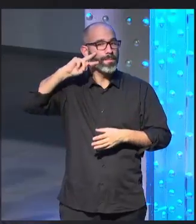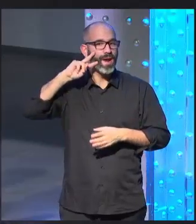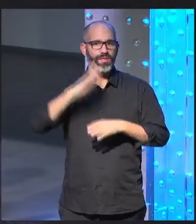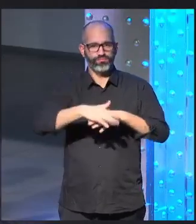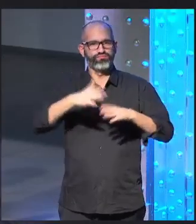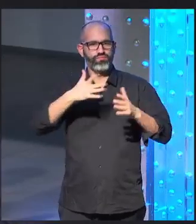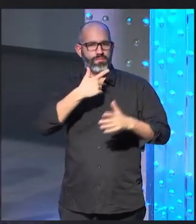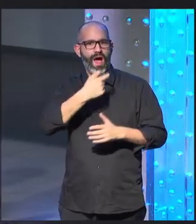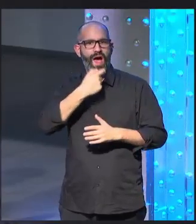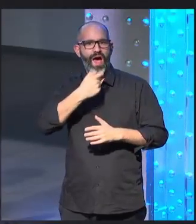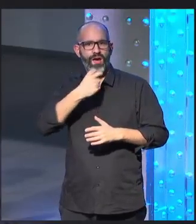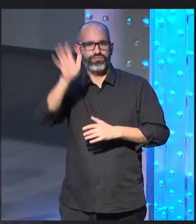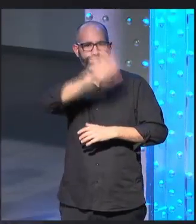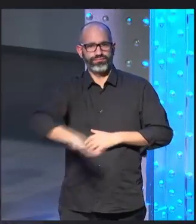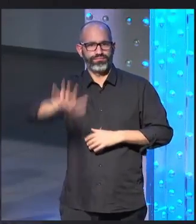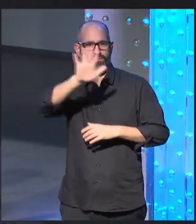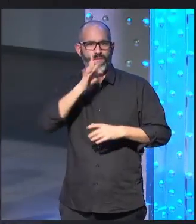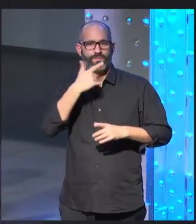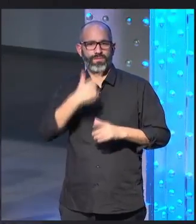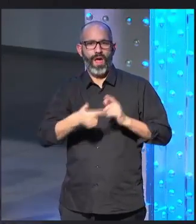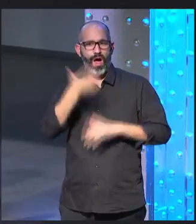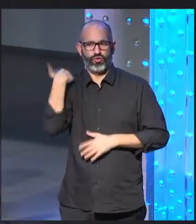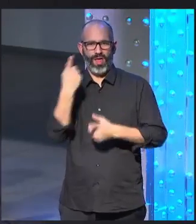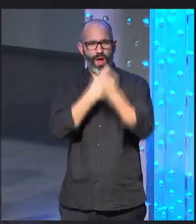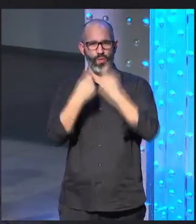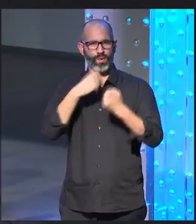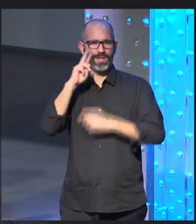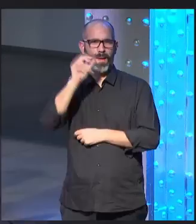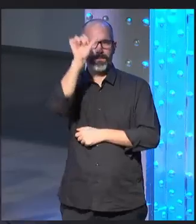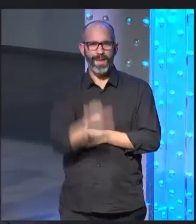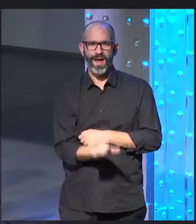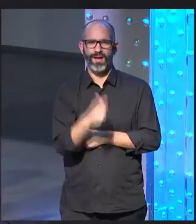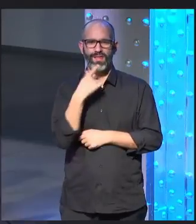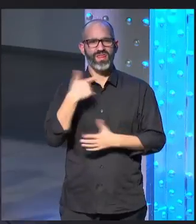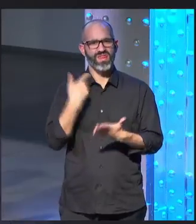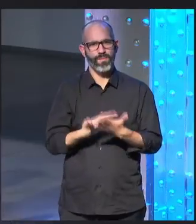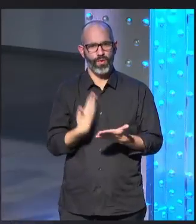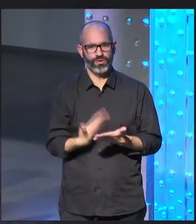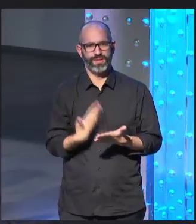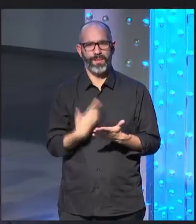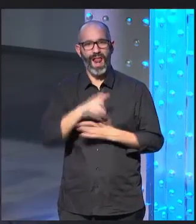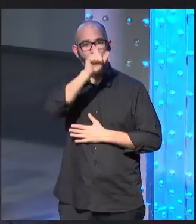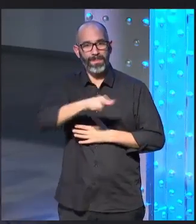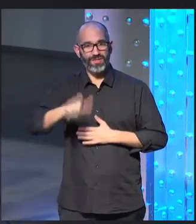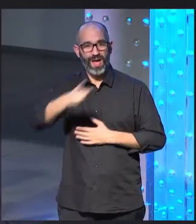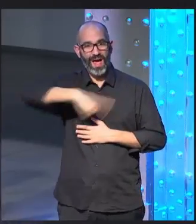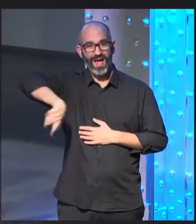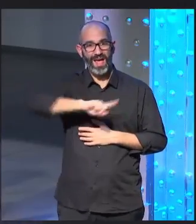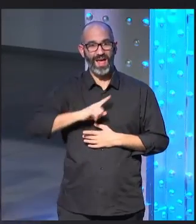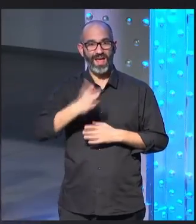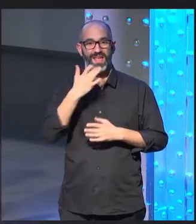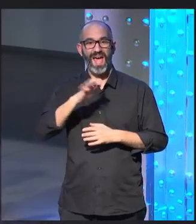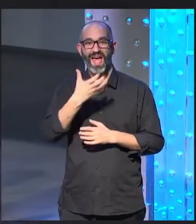mundo anglosajón. El otro día leí también que había una pequeña encuesta donde demostraba que las personas que habían estado